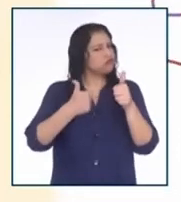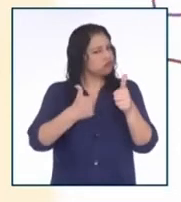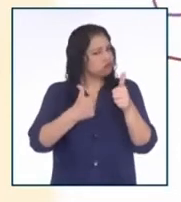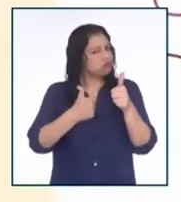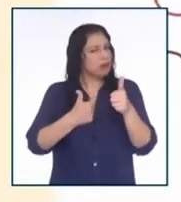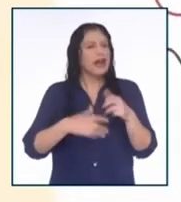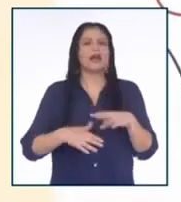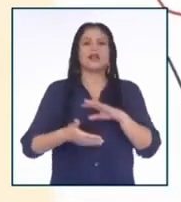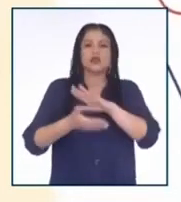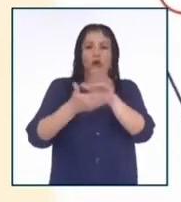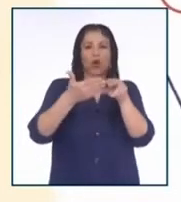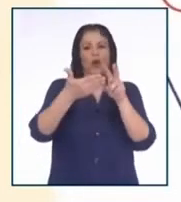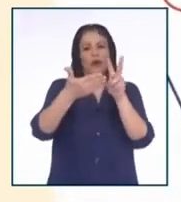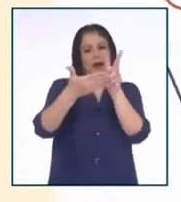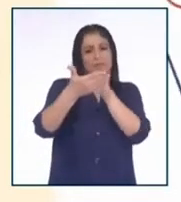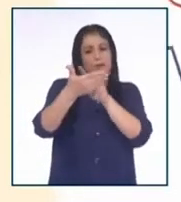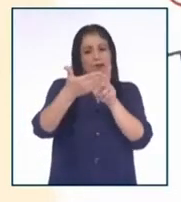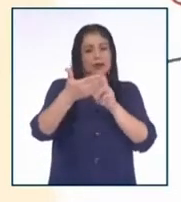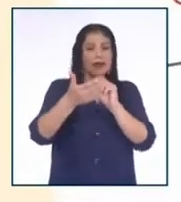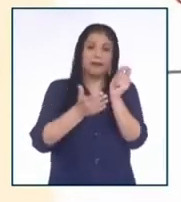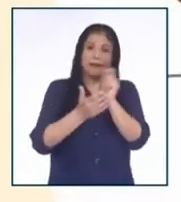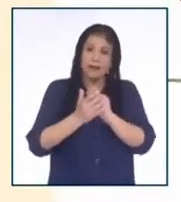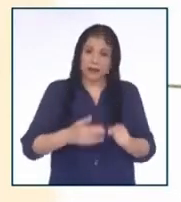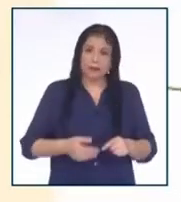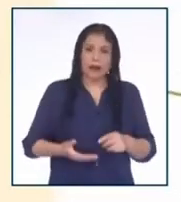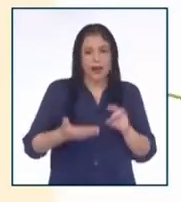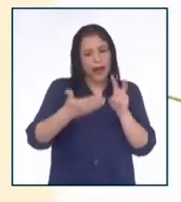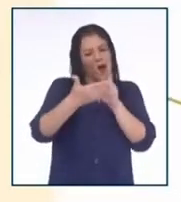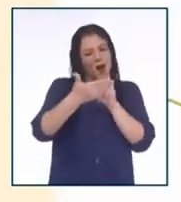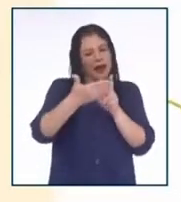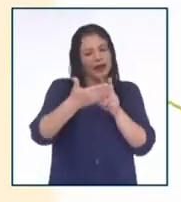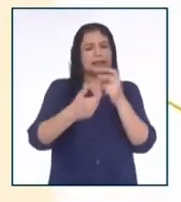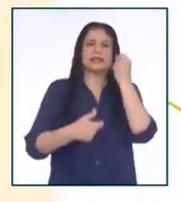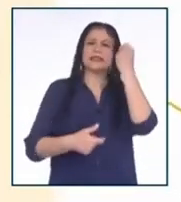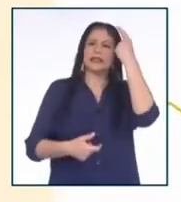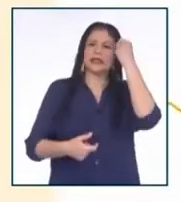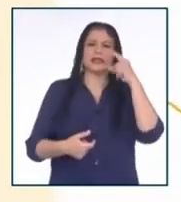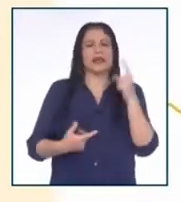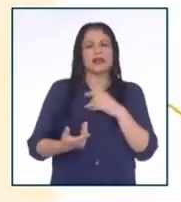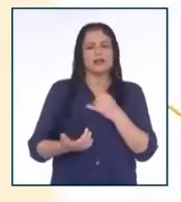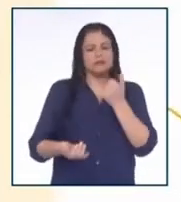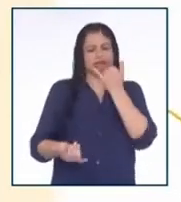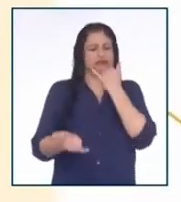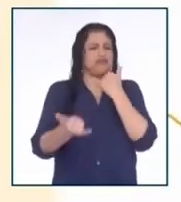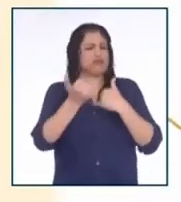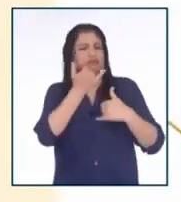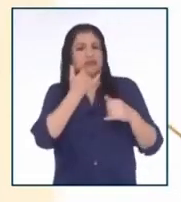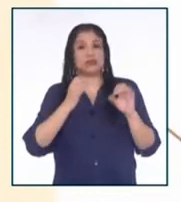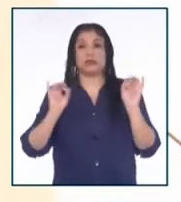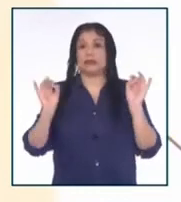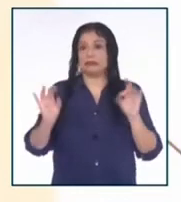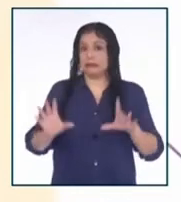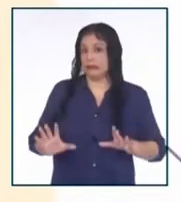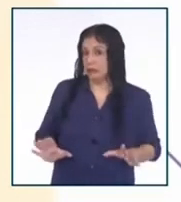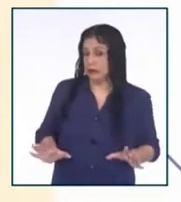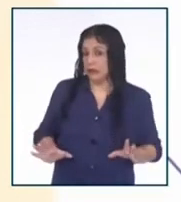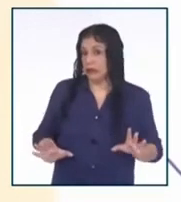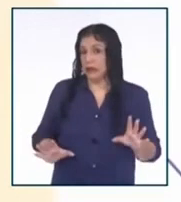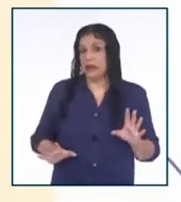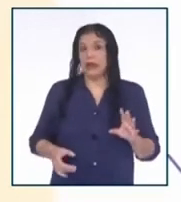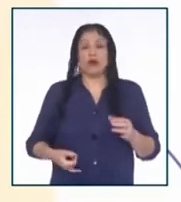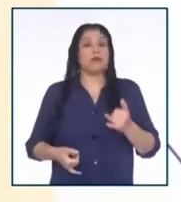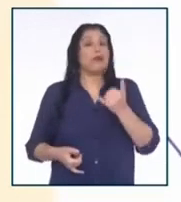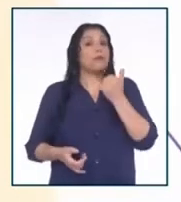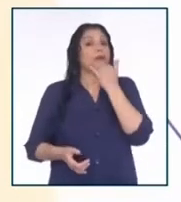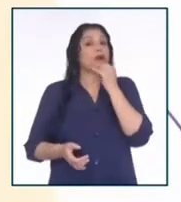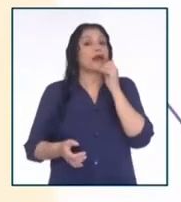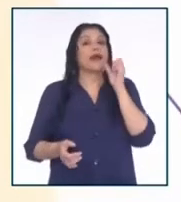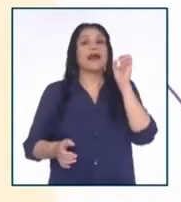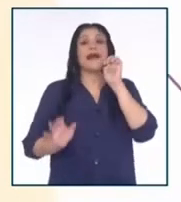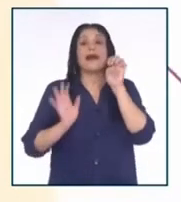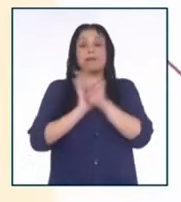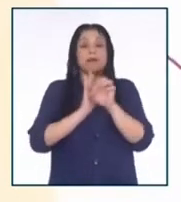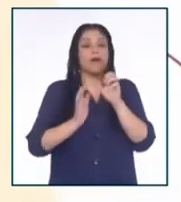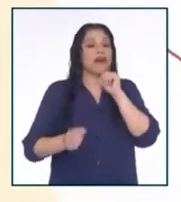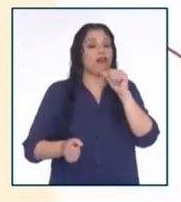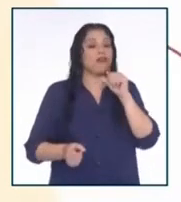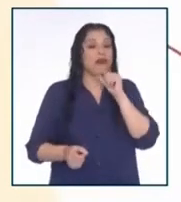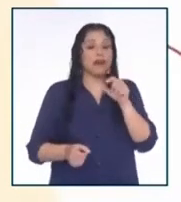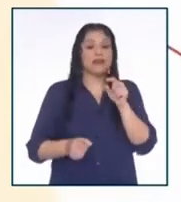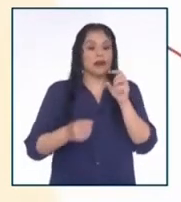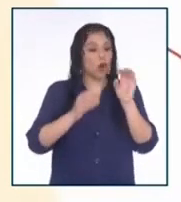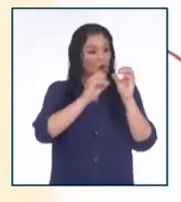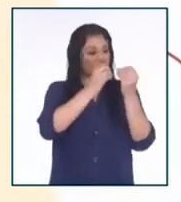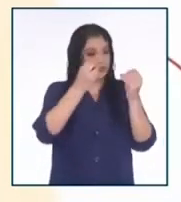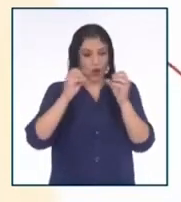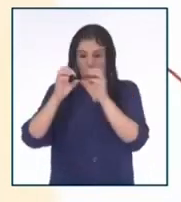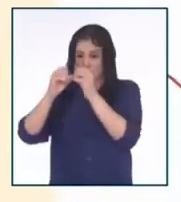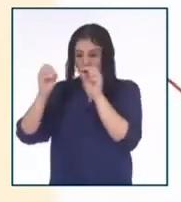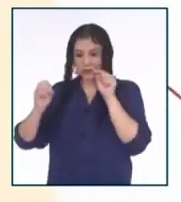que el texto que elaboren se comprenda y no cometan errores graves, como la ausencia de un punto coma entre